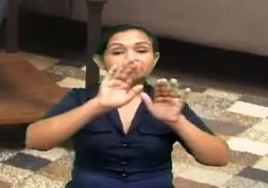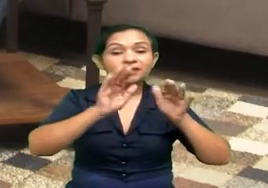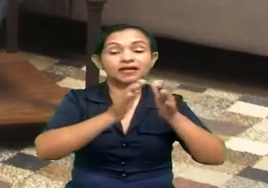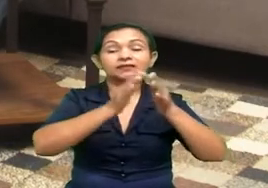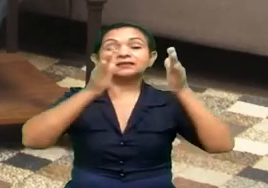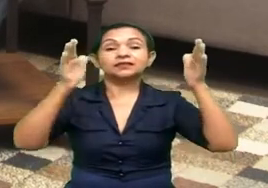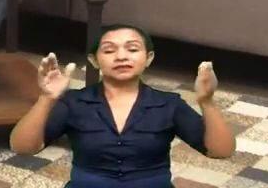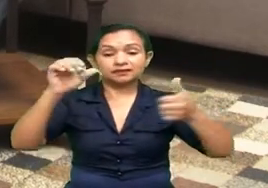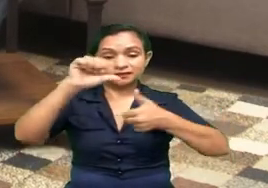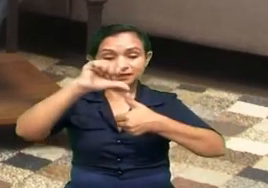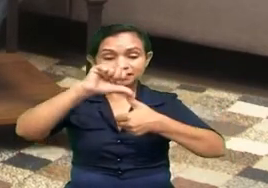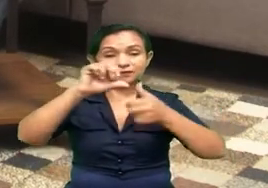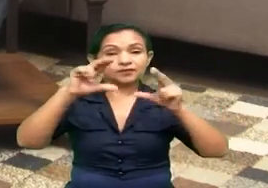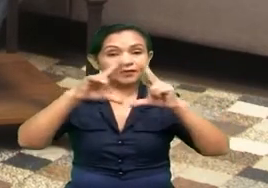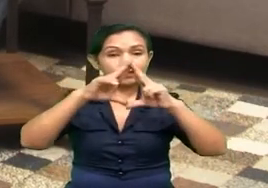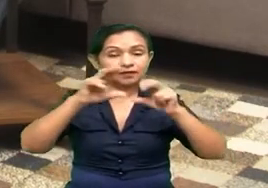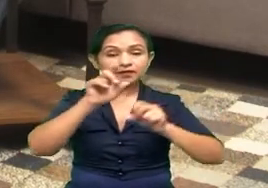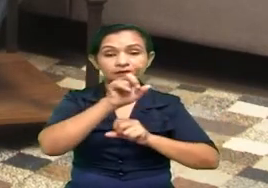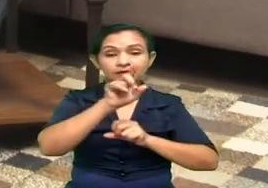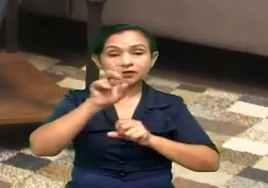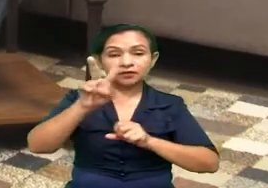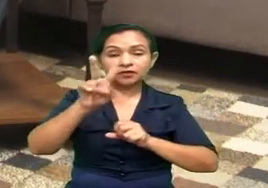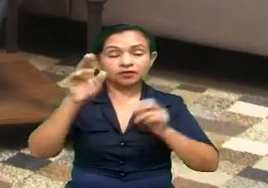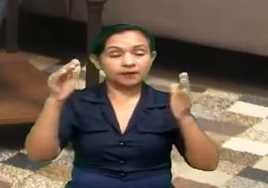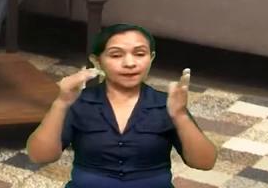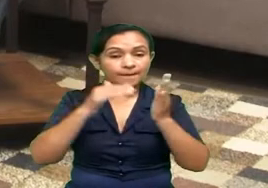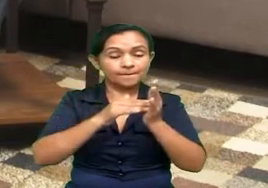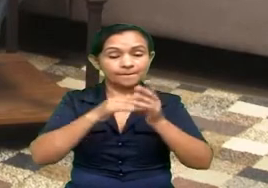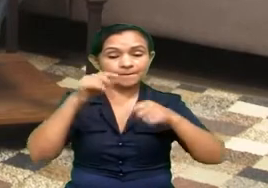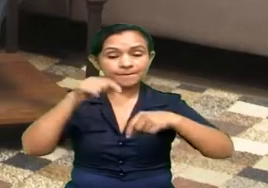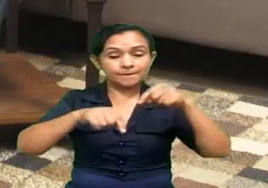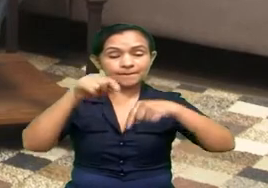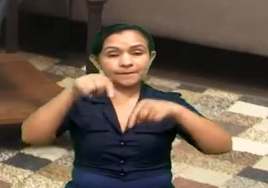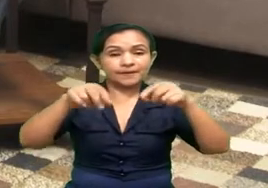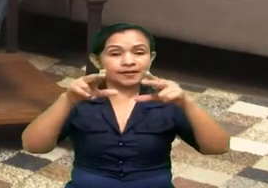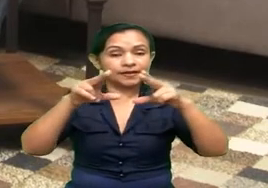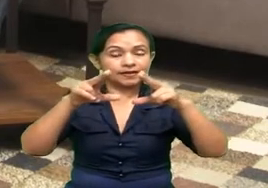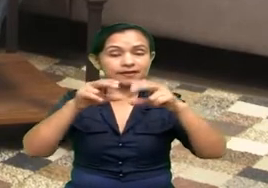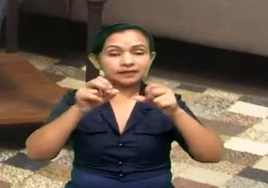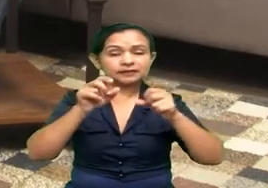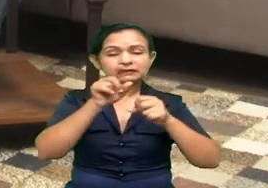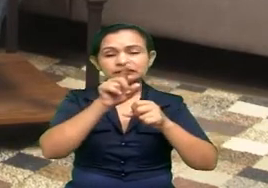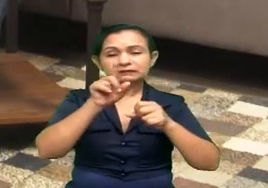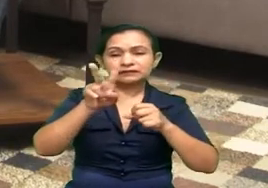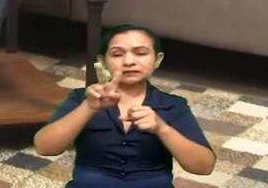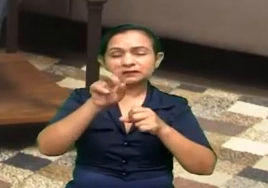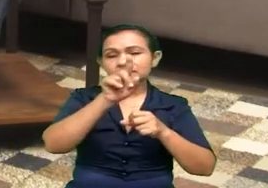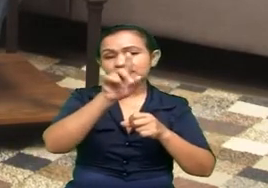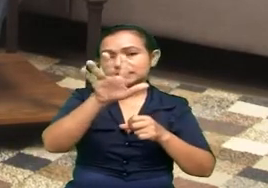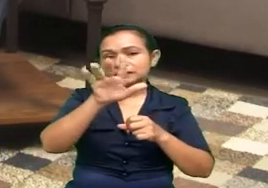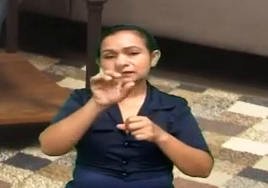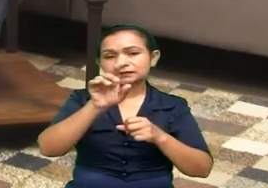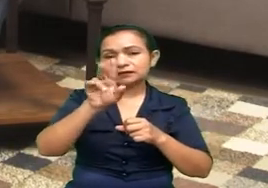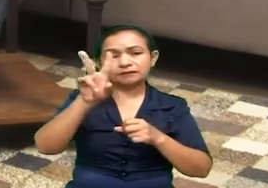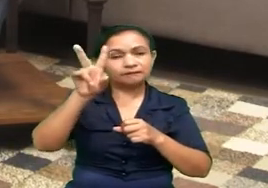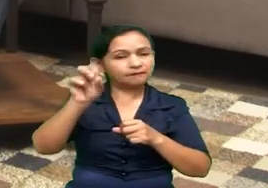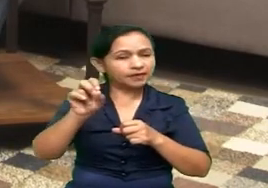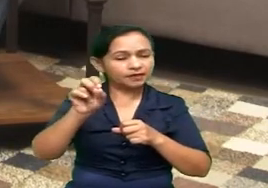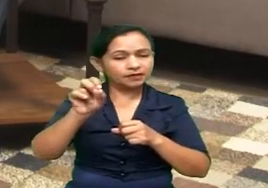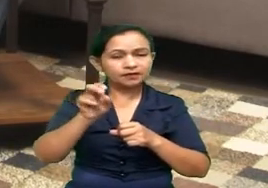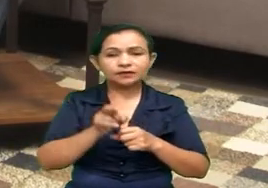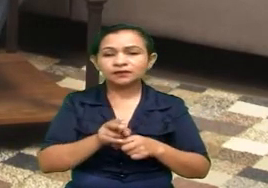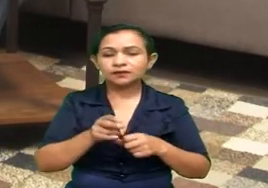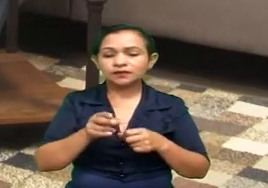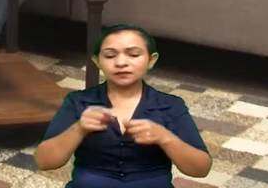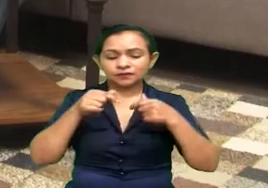Centroamérica. Sí. Perdimos 12.000 kilómetros en Costa Rica, no sé cuántos, 15, 20 mil kilómetros perdimos con